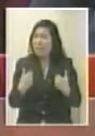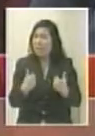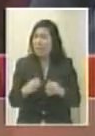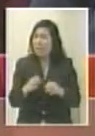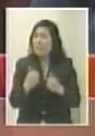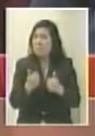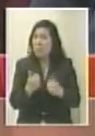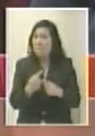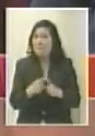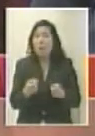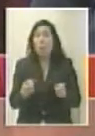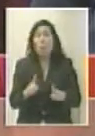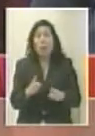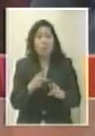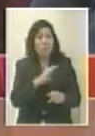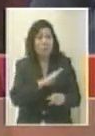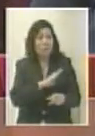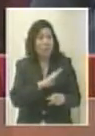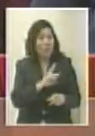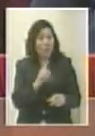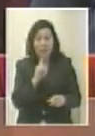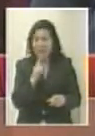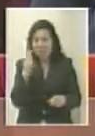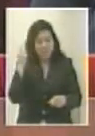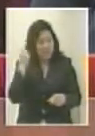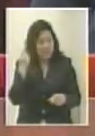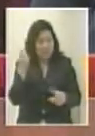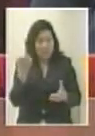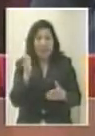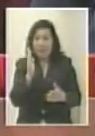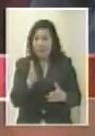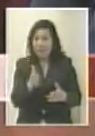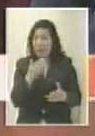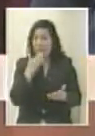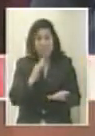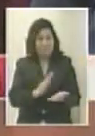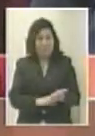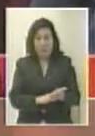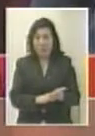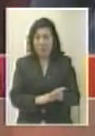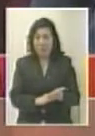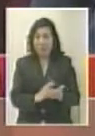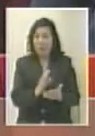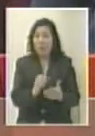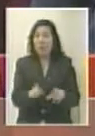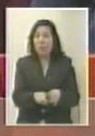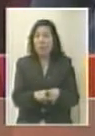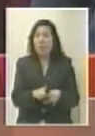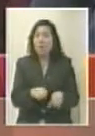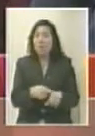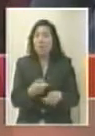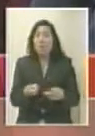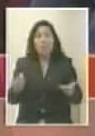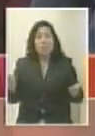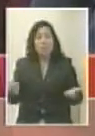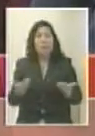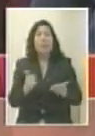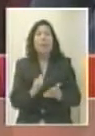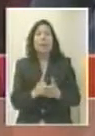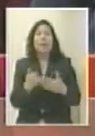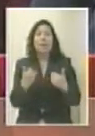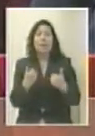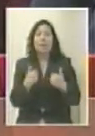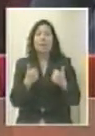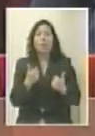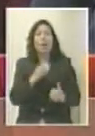bien. Porque cuando hablamos de fiscalización no solamente hay que pensar que hay que sancionar el mal comportamiento, sino a su vez incentivar a aquel que